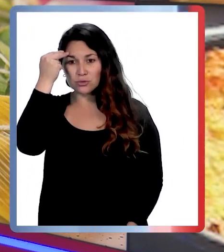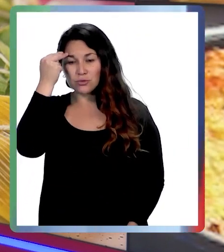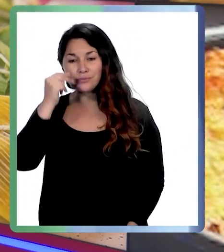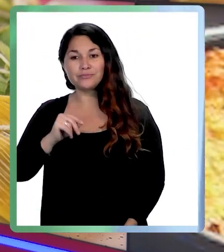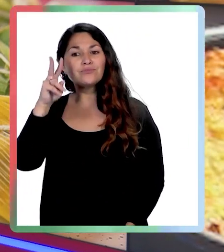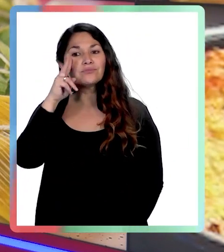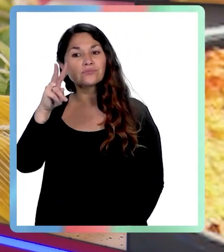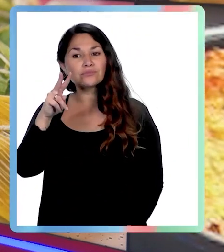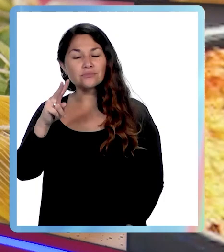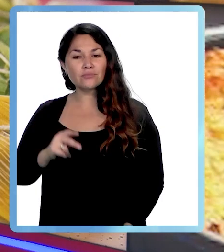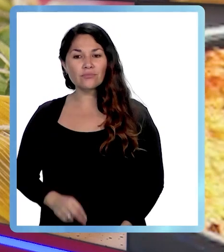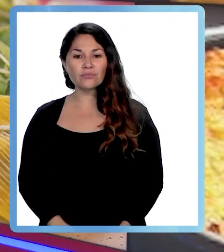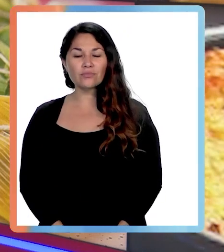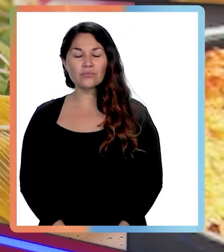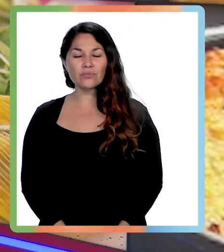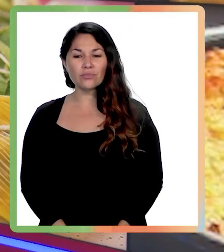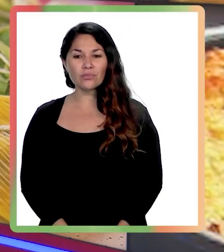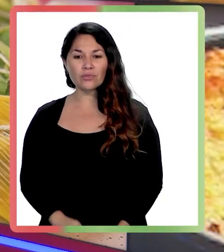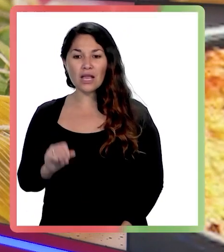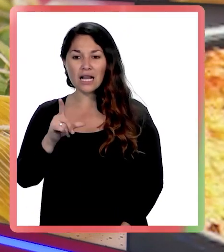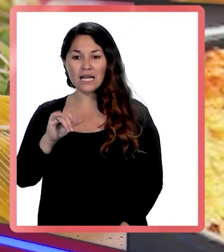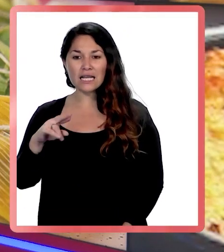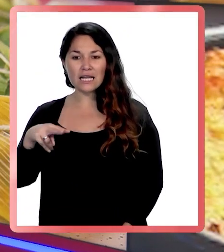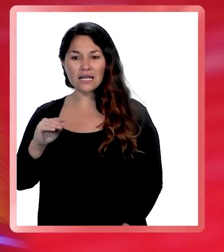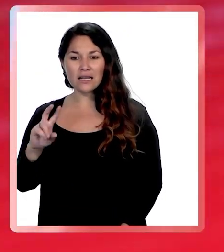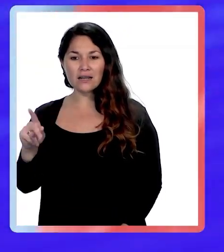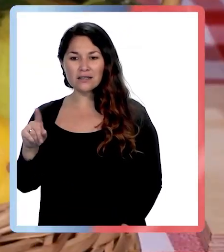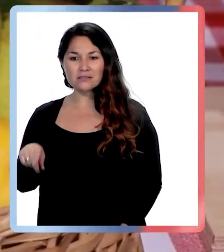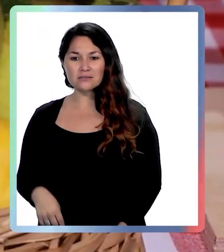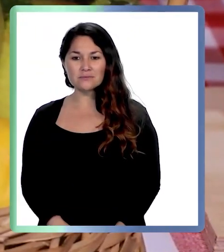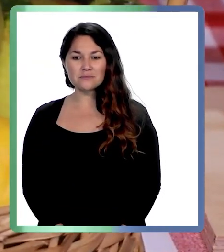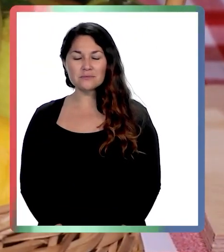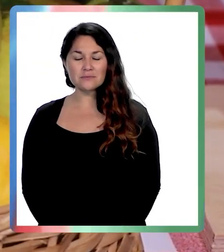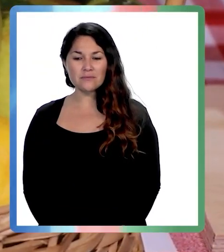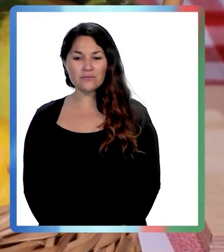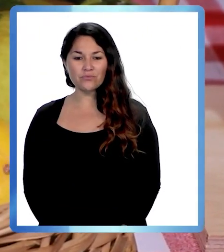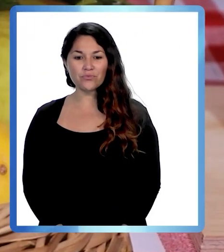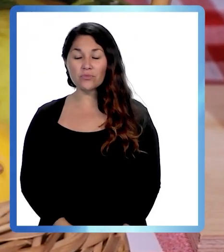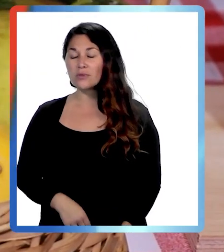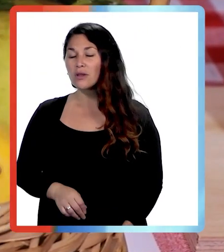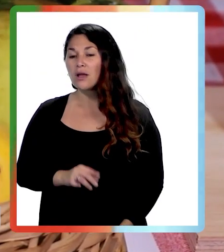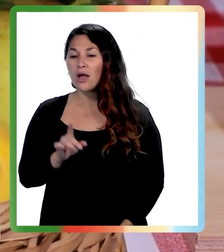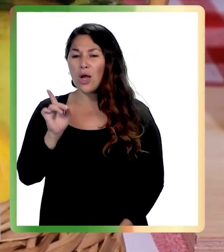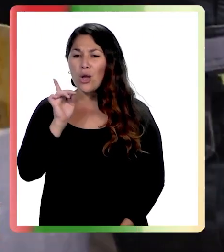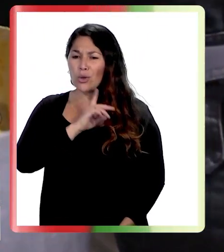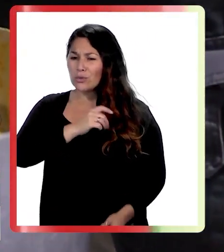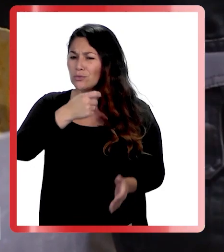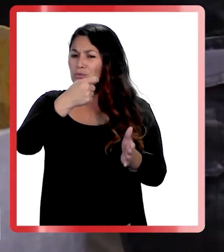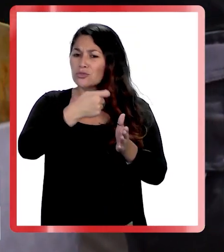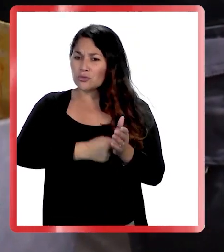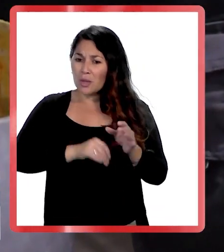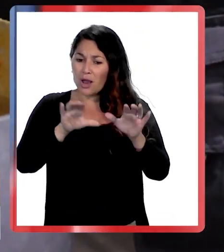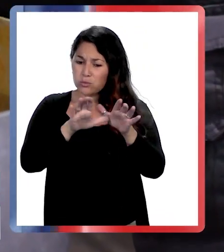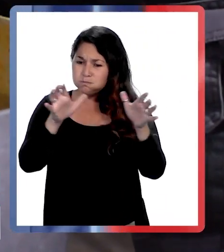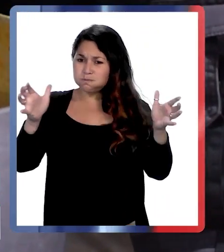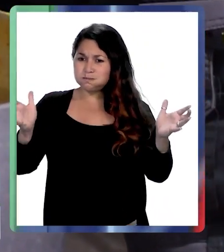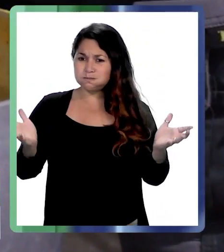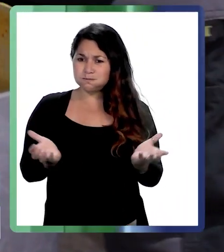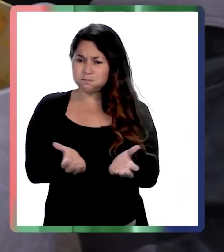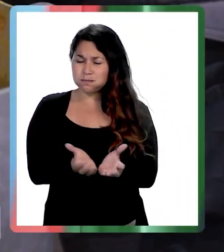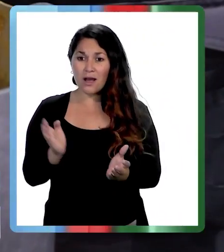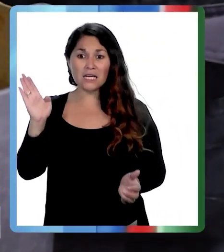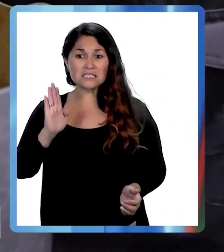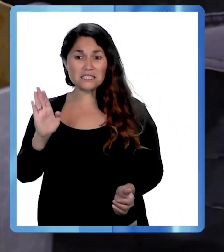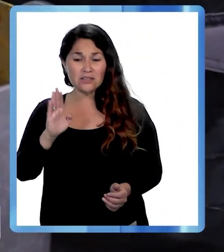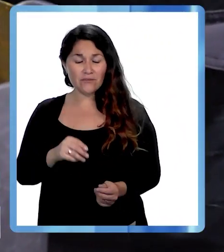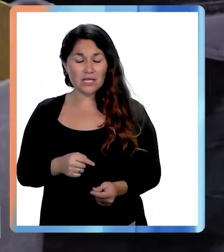marzo. Lo vemos con TV5 de Linares. Durante el último mes, la canasta básica de alimentos experimentó